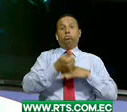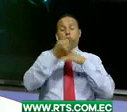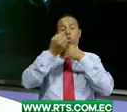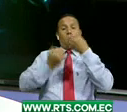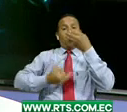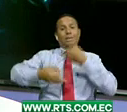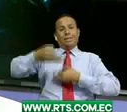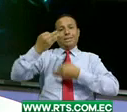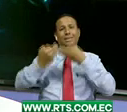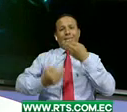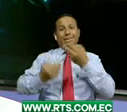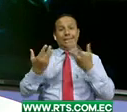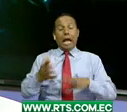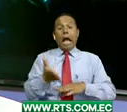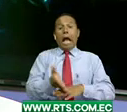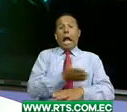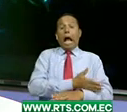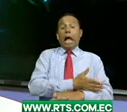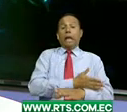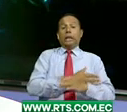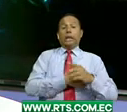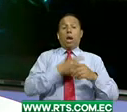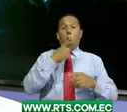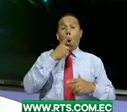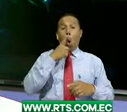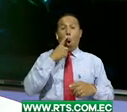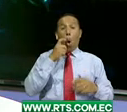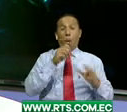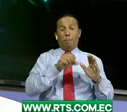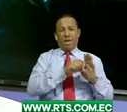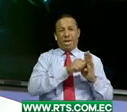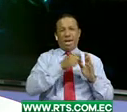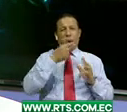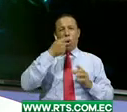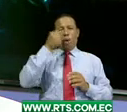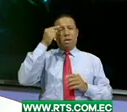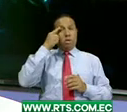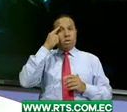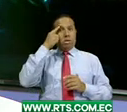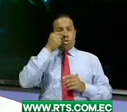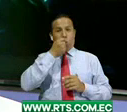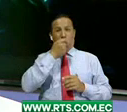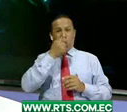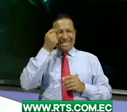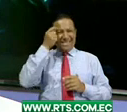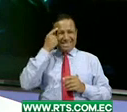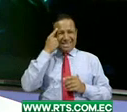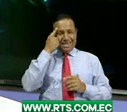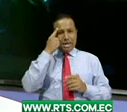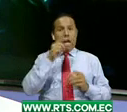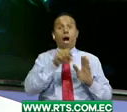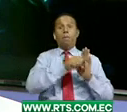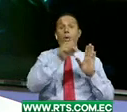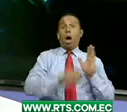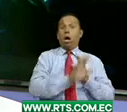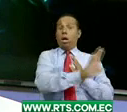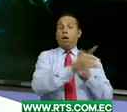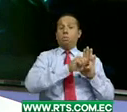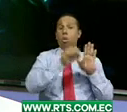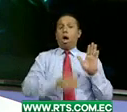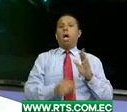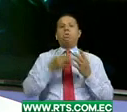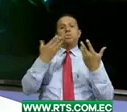interpuesto por la defensa del expresidente Rafael Correa en contra de los jueces que actuarán en el juicio del caso Sobornos